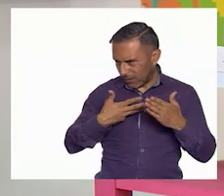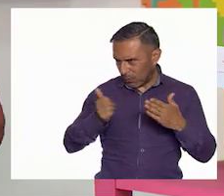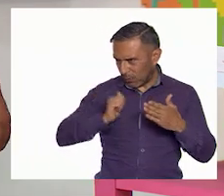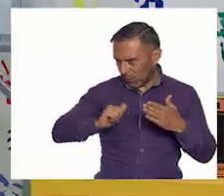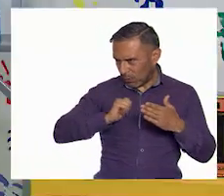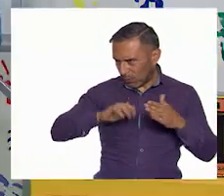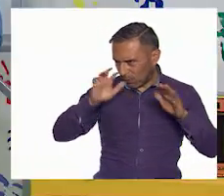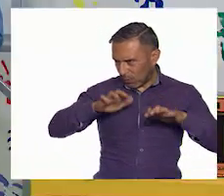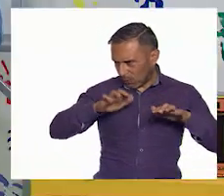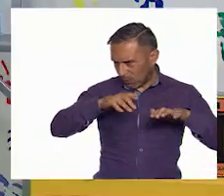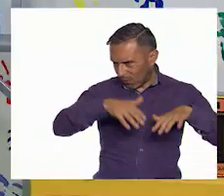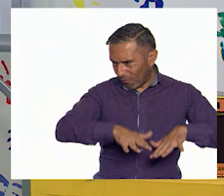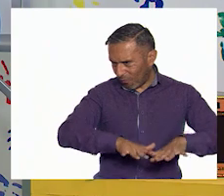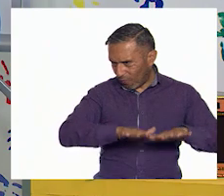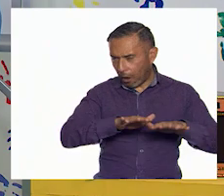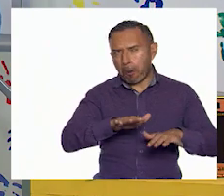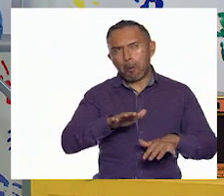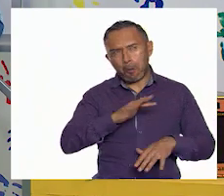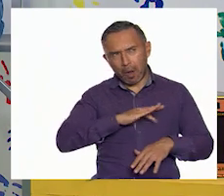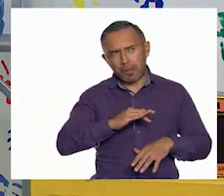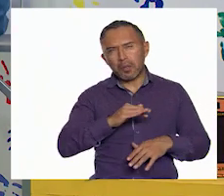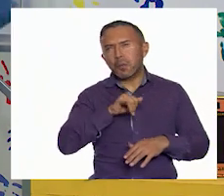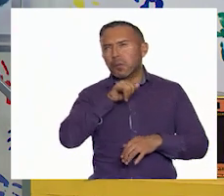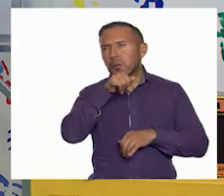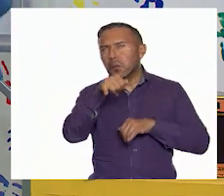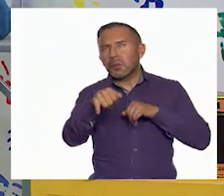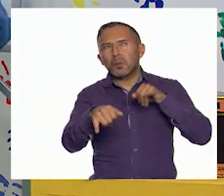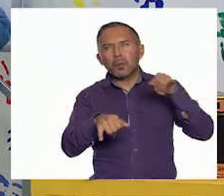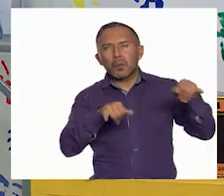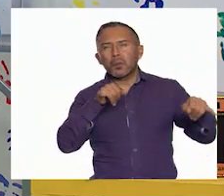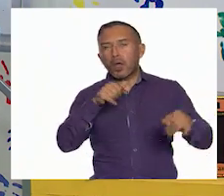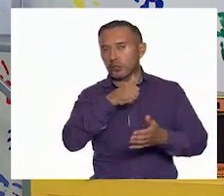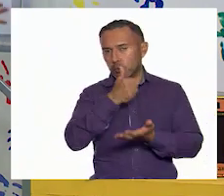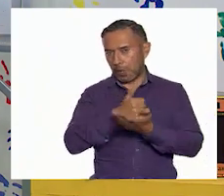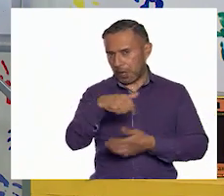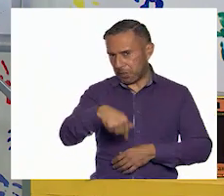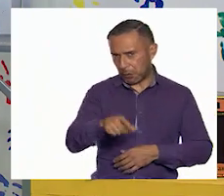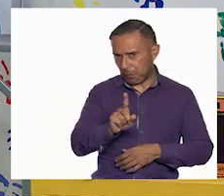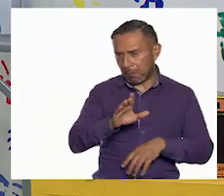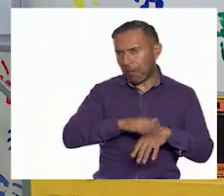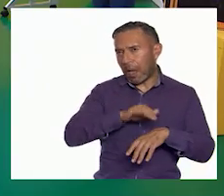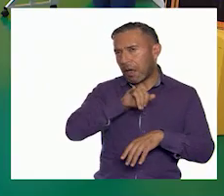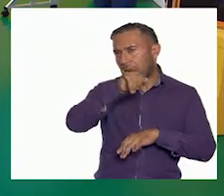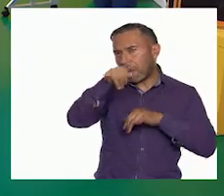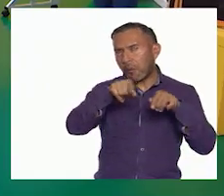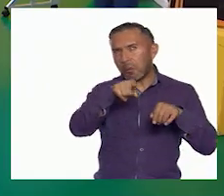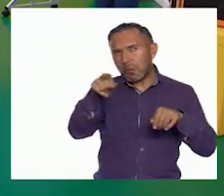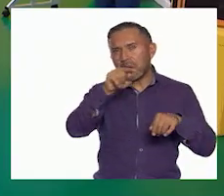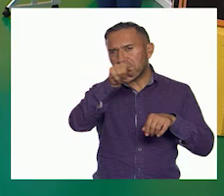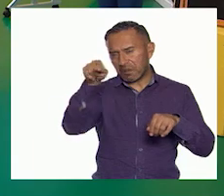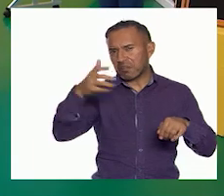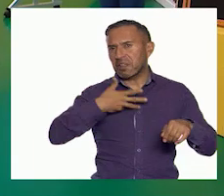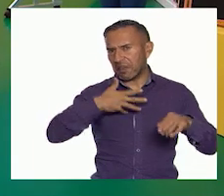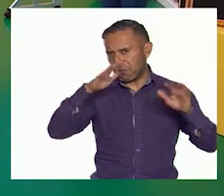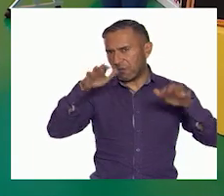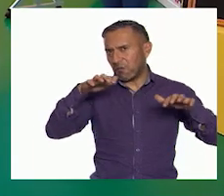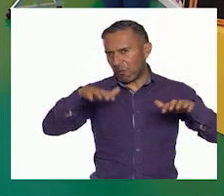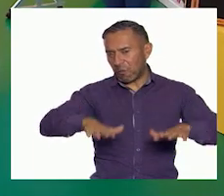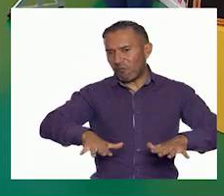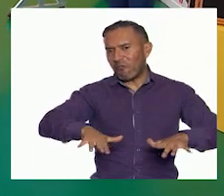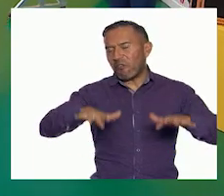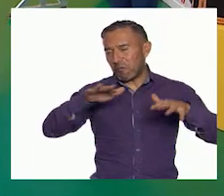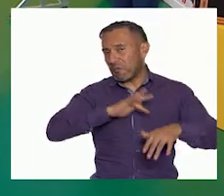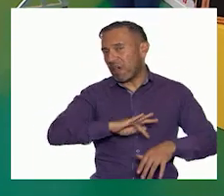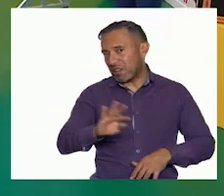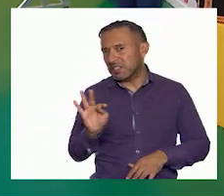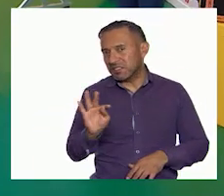antes? Posiblemente en algunos lugares muy alejados de la ciudad, tal vez. Nosotros ahí podemos ver que hay